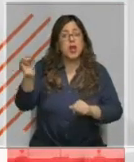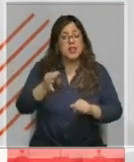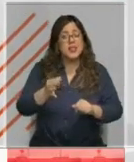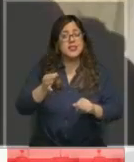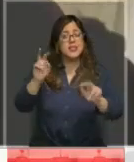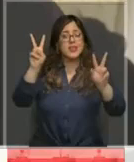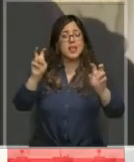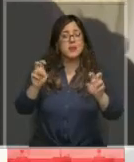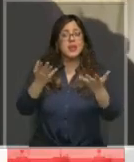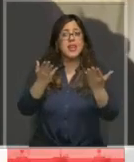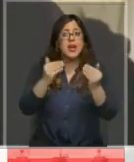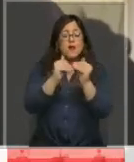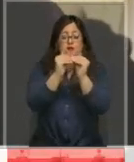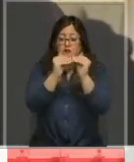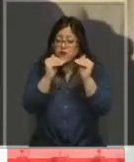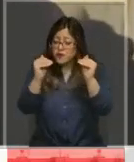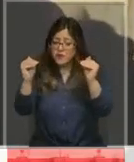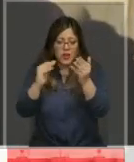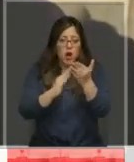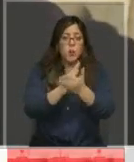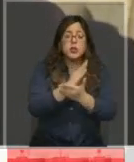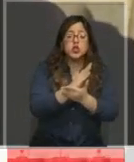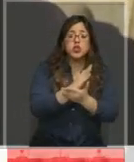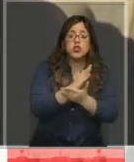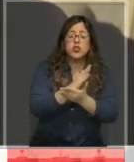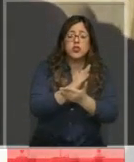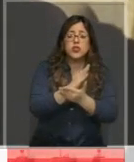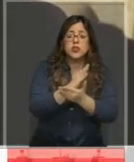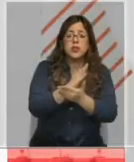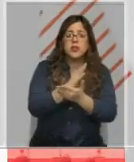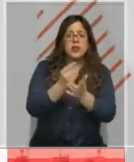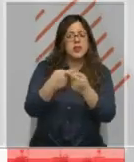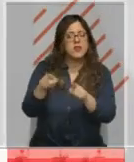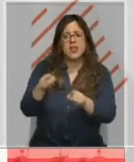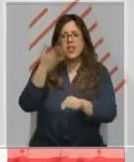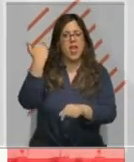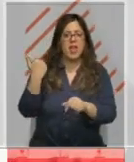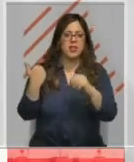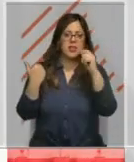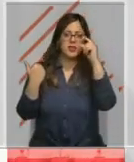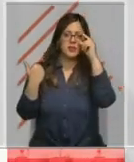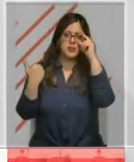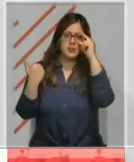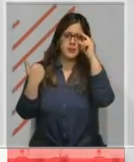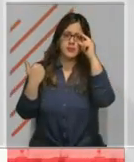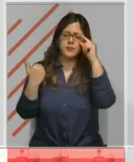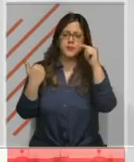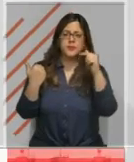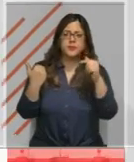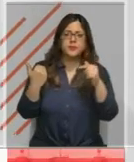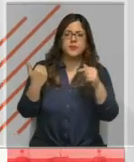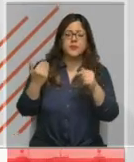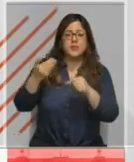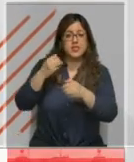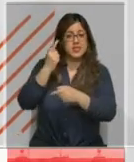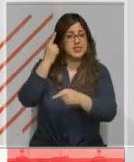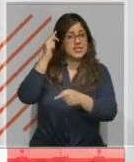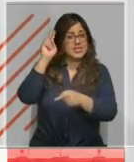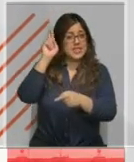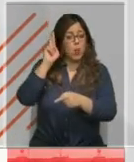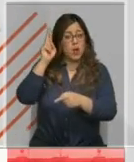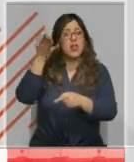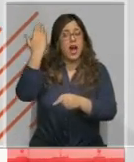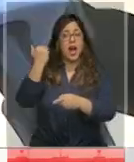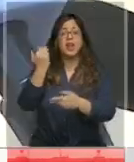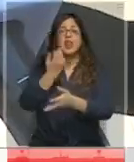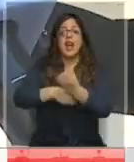la línea base con la cual partió, yo creo que era distinta. Hubo un triunfo del rechazo el año pasado que cambió el